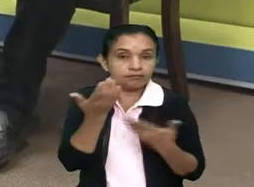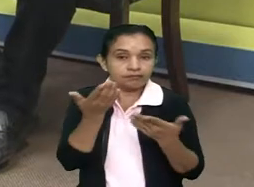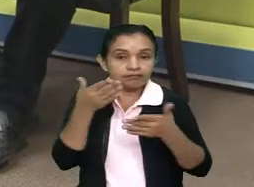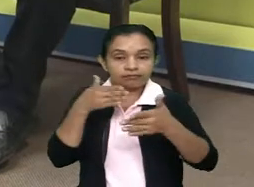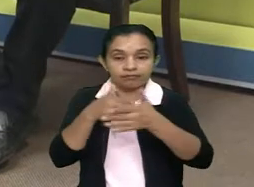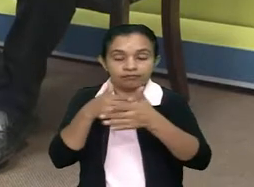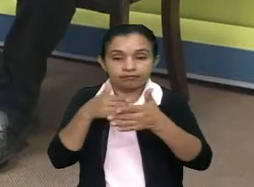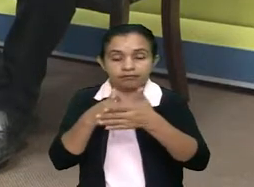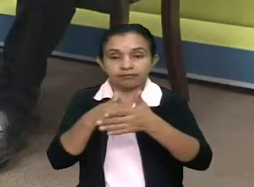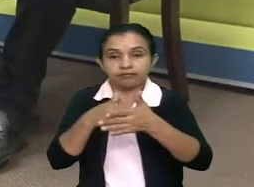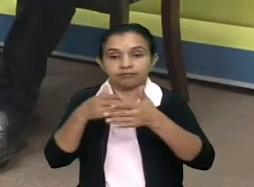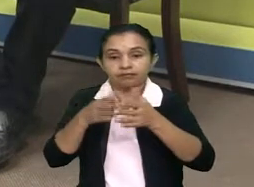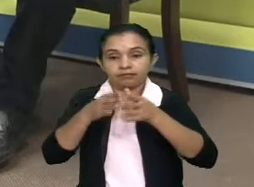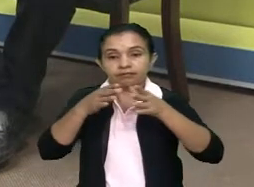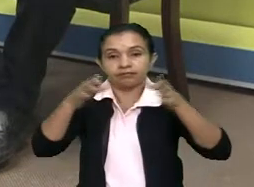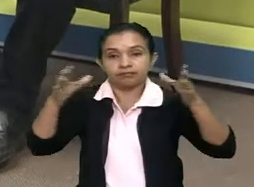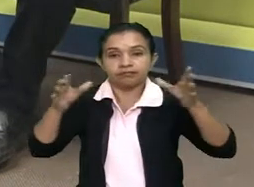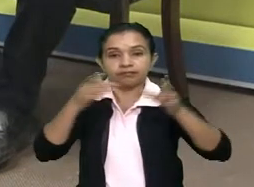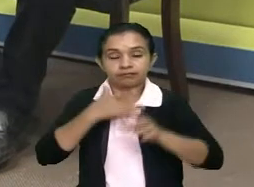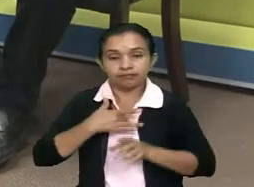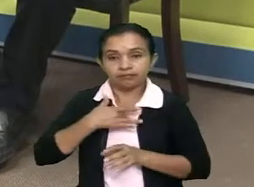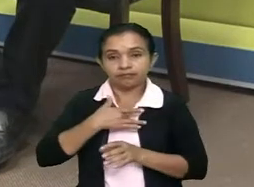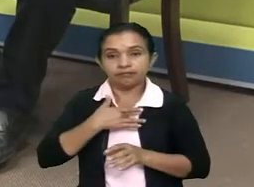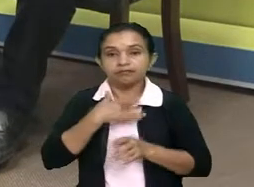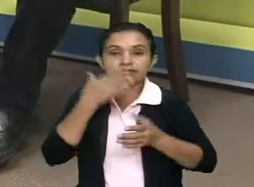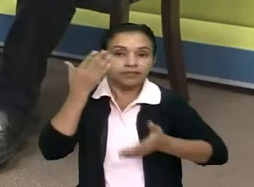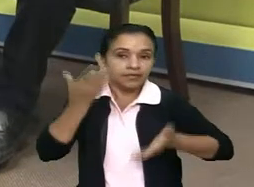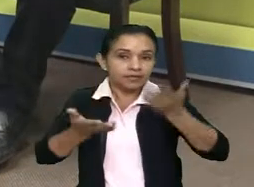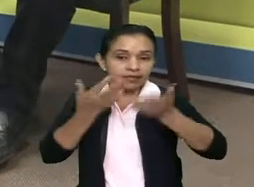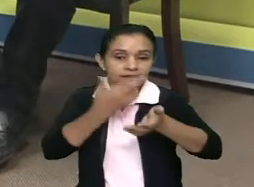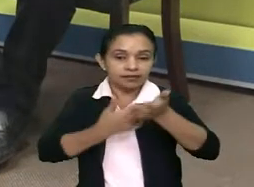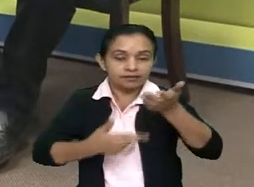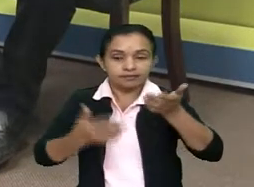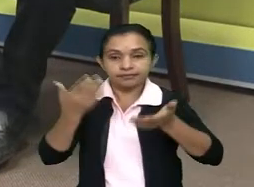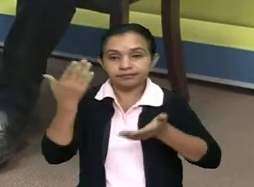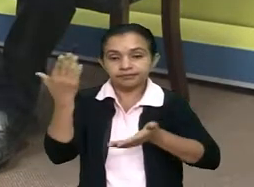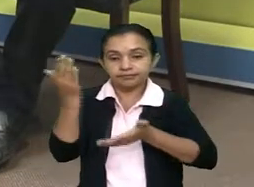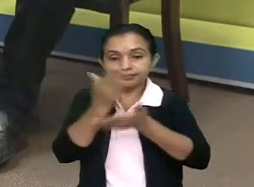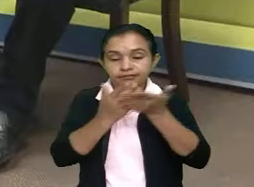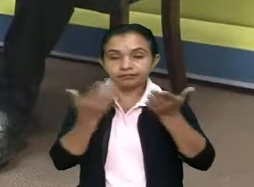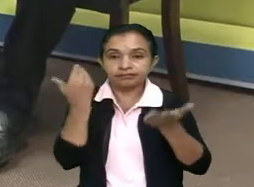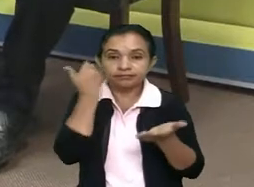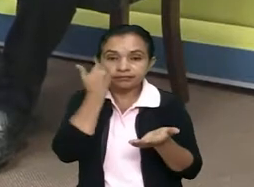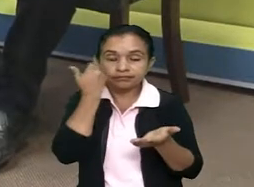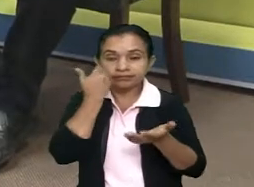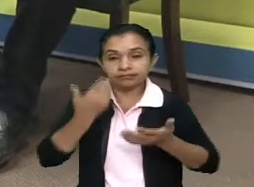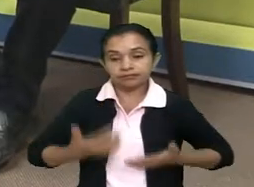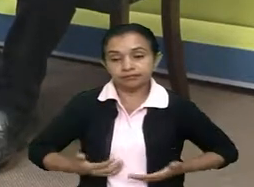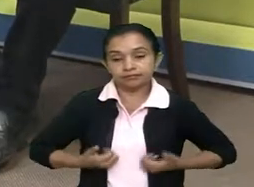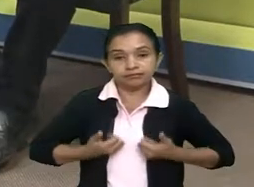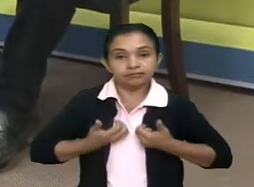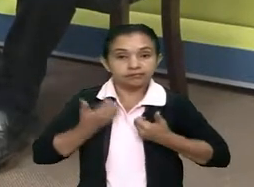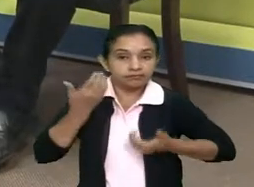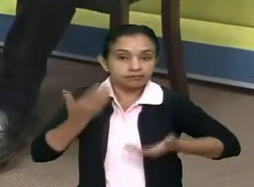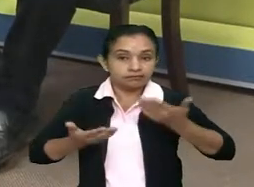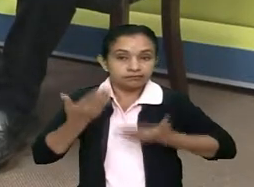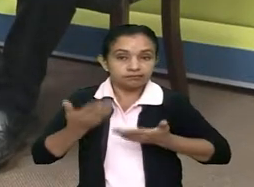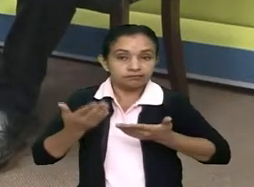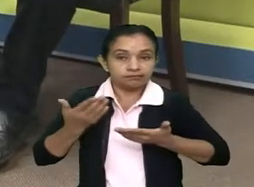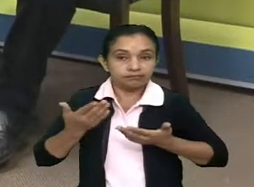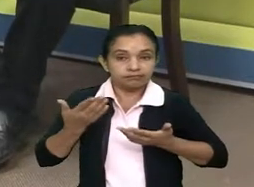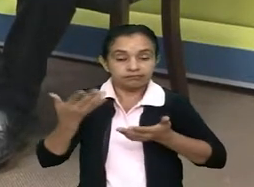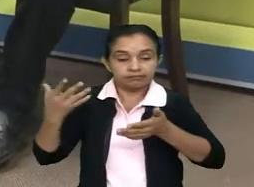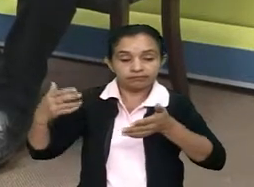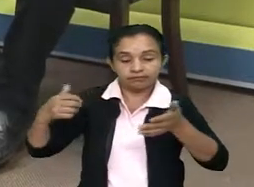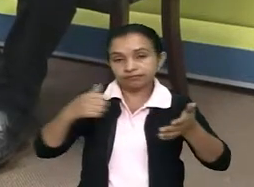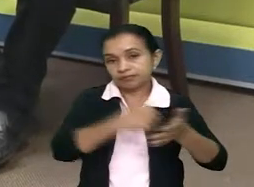y vamos envejeciendo cómo hacer nosotros lo que necesitemos sangre por alguna enfermedad degenerativa un cáncer etcétera o por una situación de un